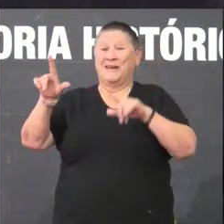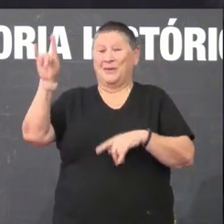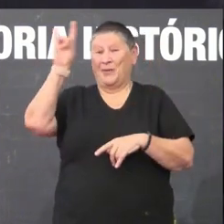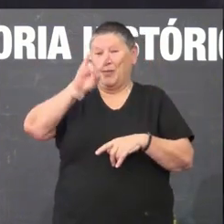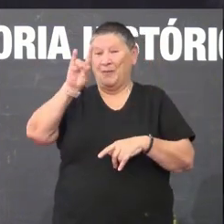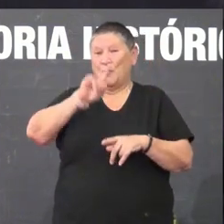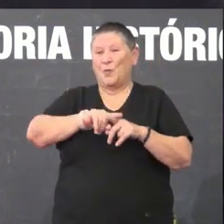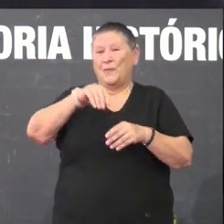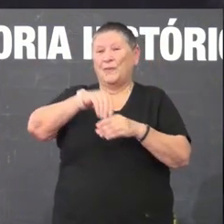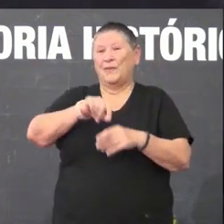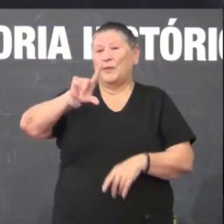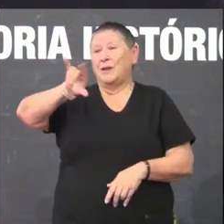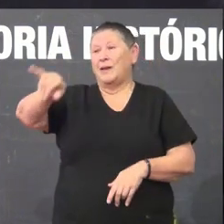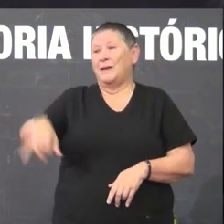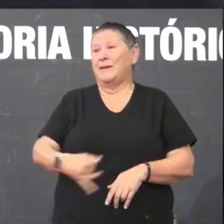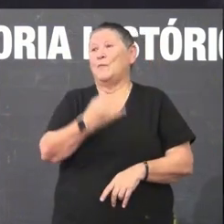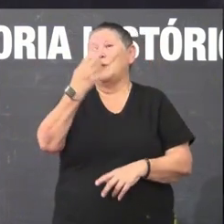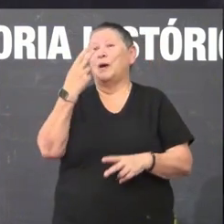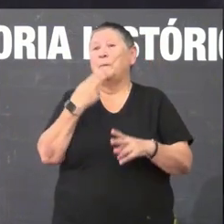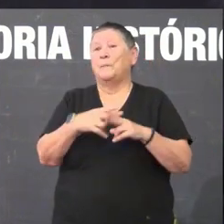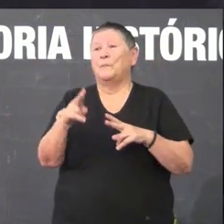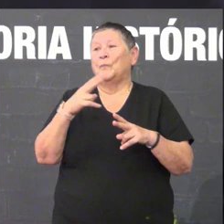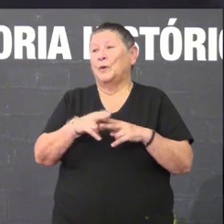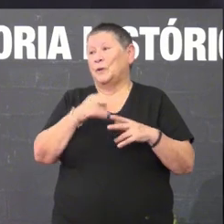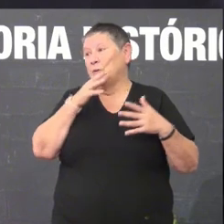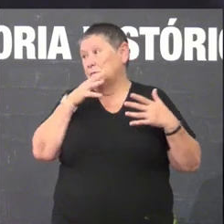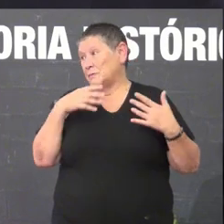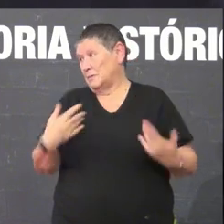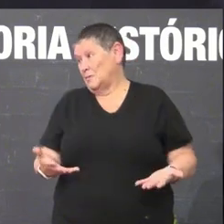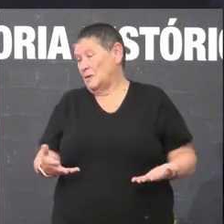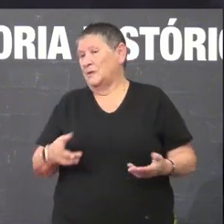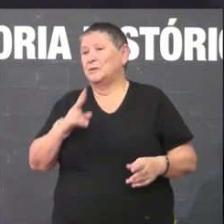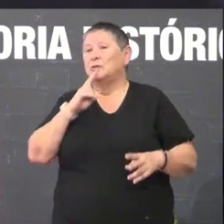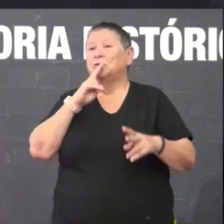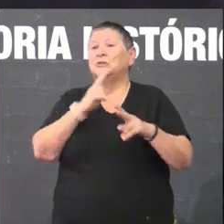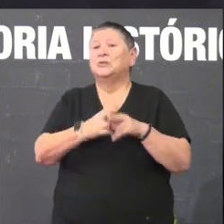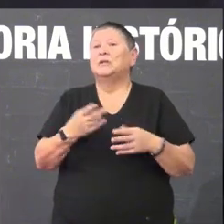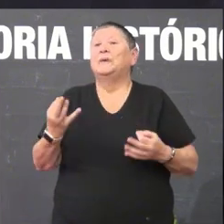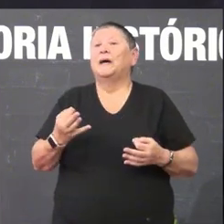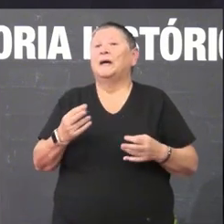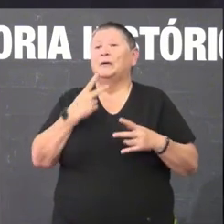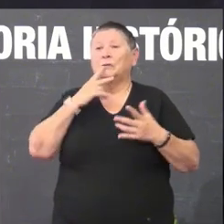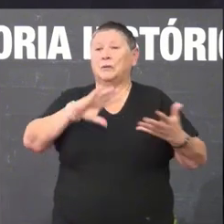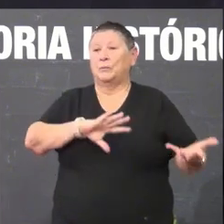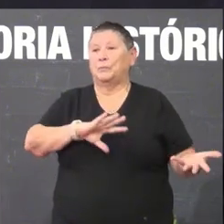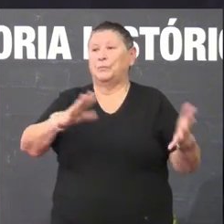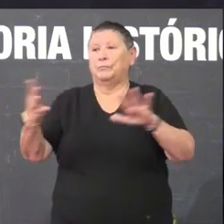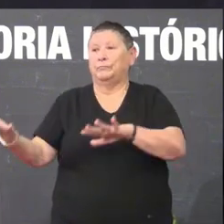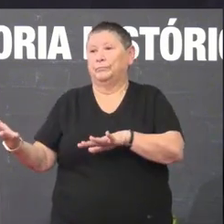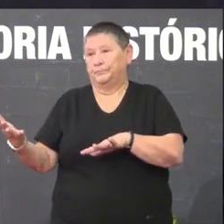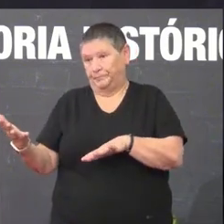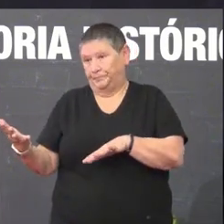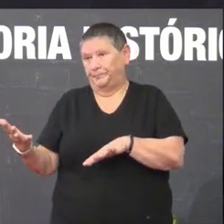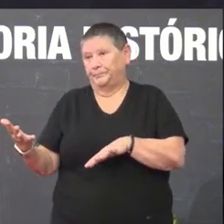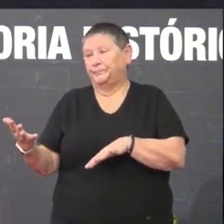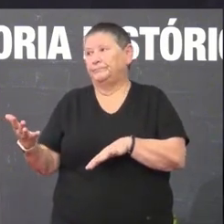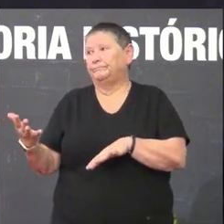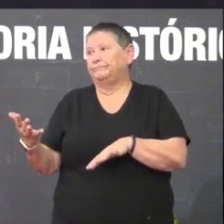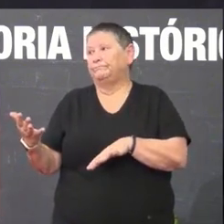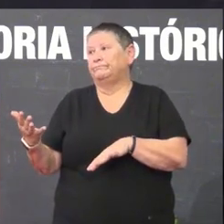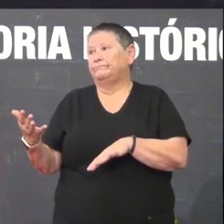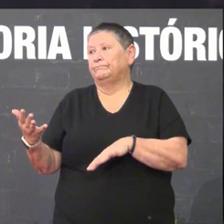al lenguaje político actual es el mismo mi opinión que hoy se llama polarización que